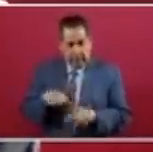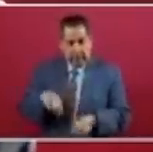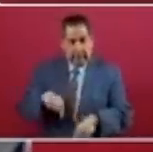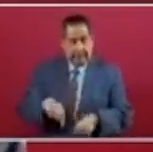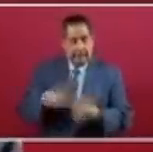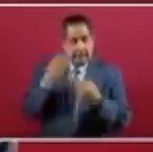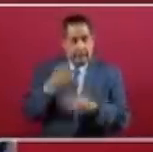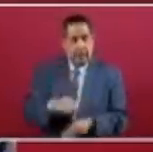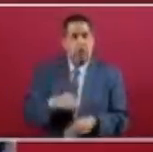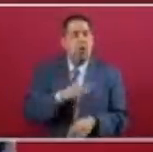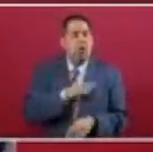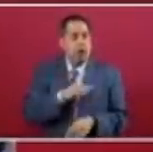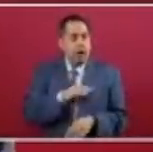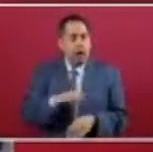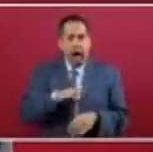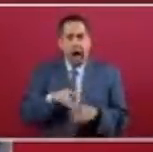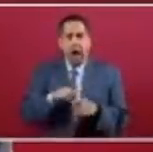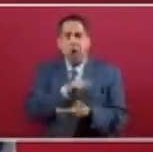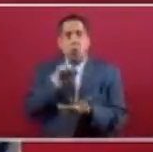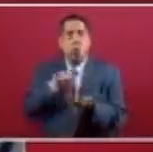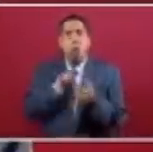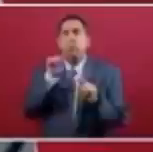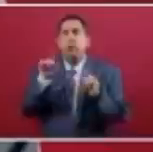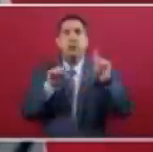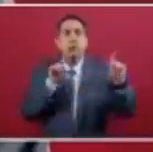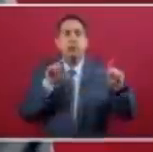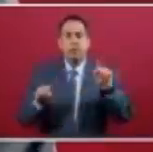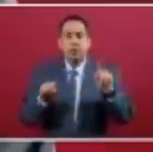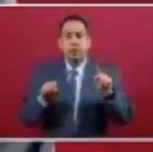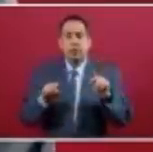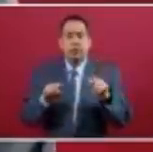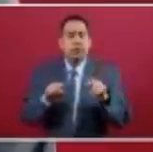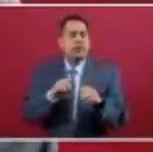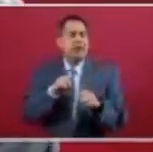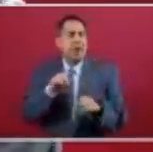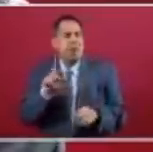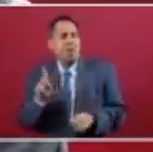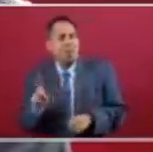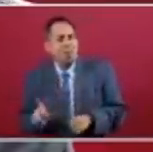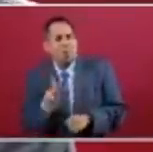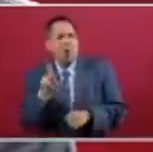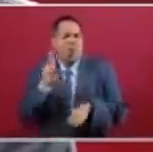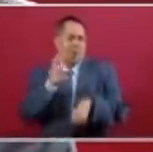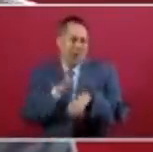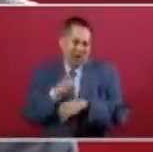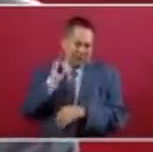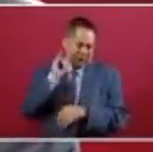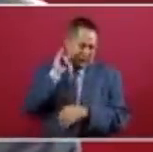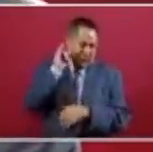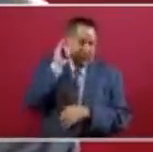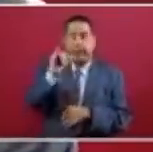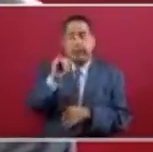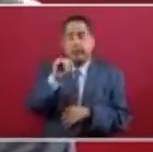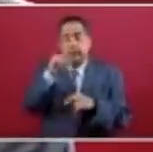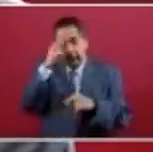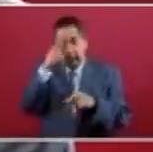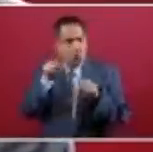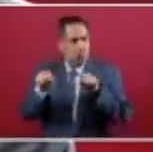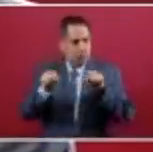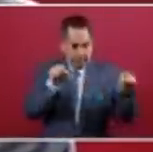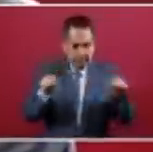banco presencia hasta en los pueblos más apartados de